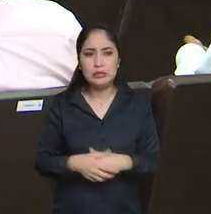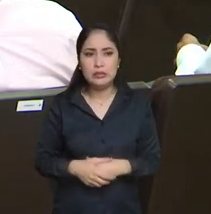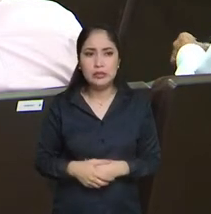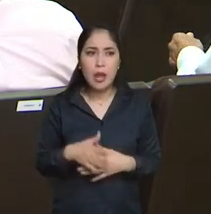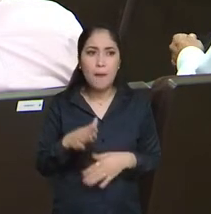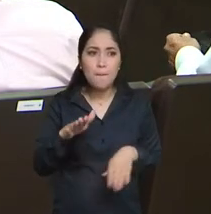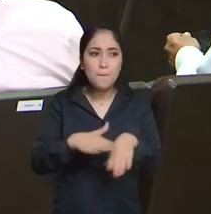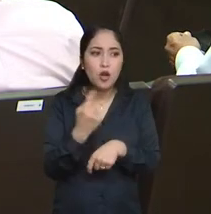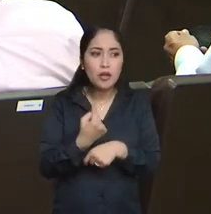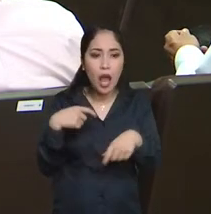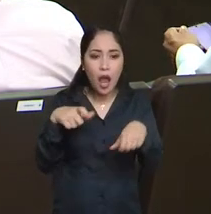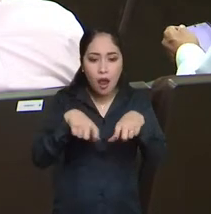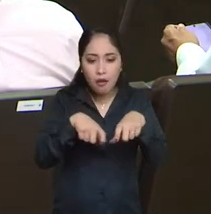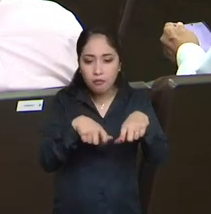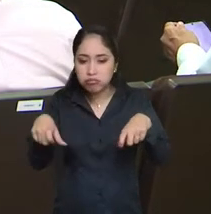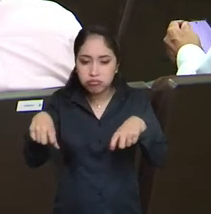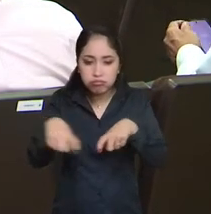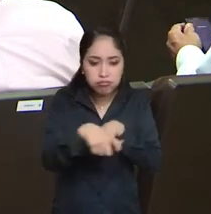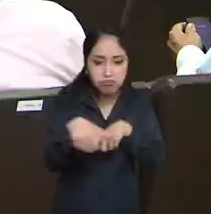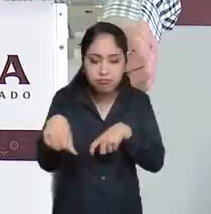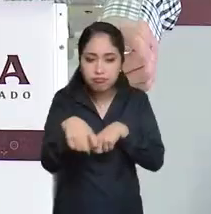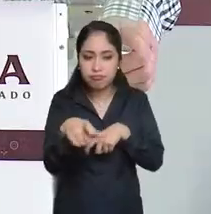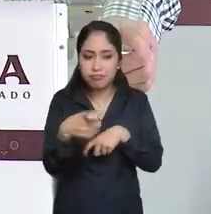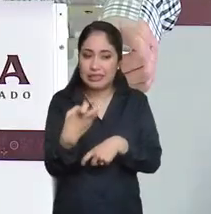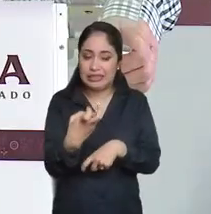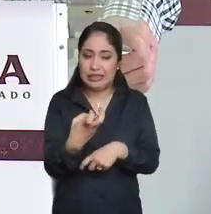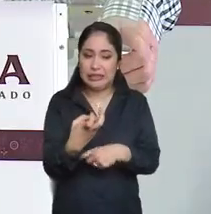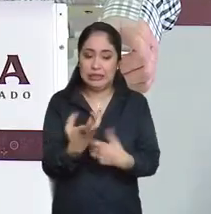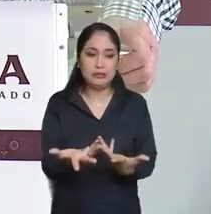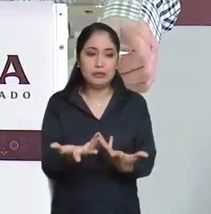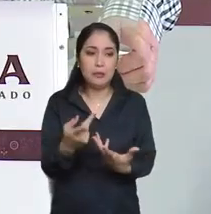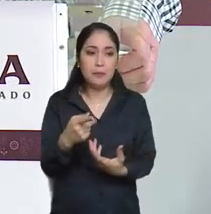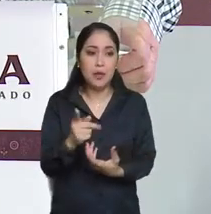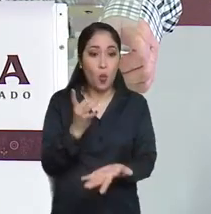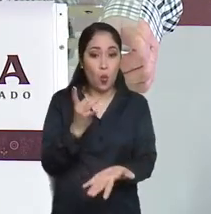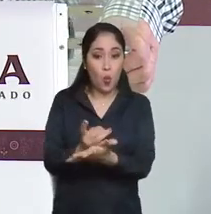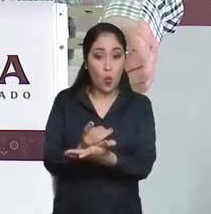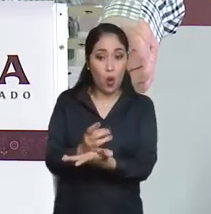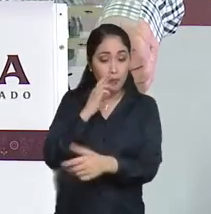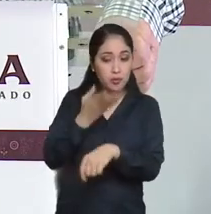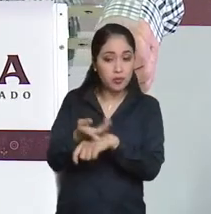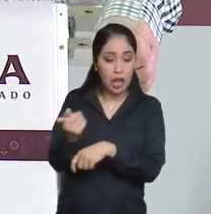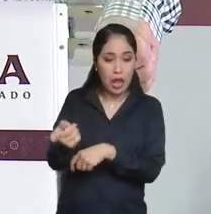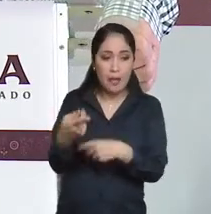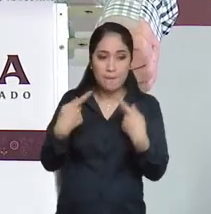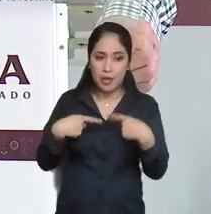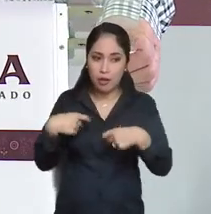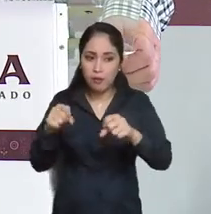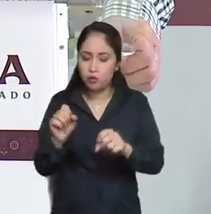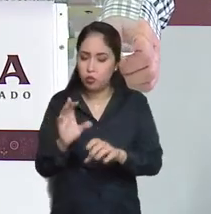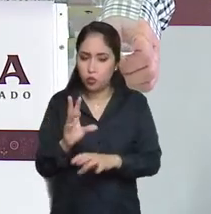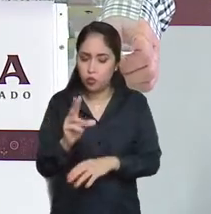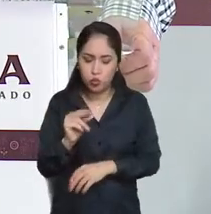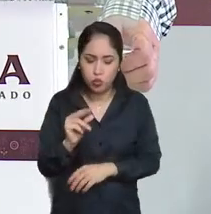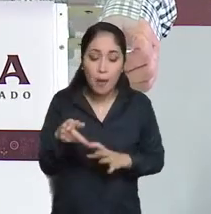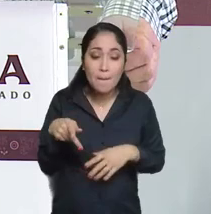son... No quiero responsabilizar a las víctimas, lo único que quiero decir es que